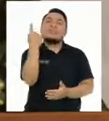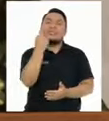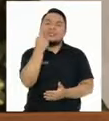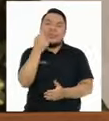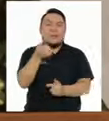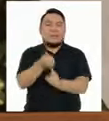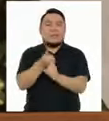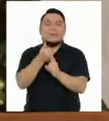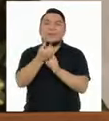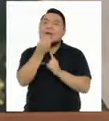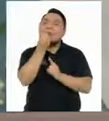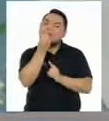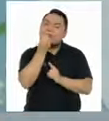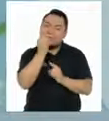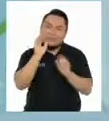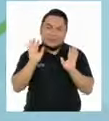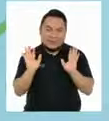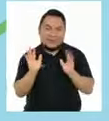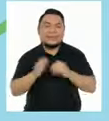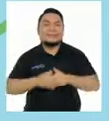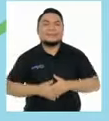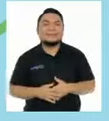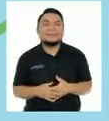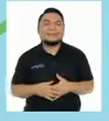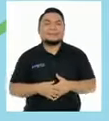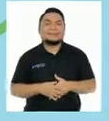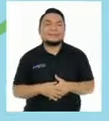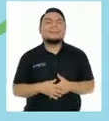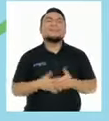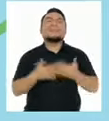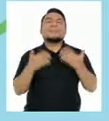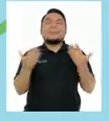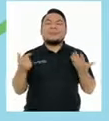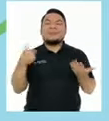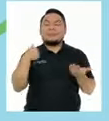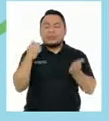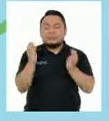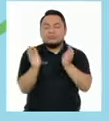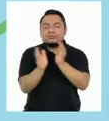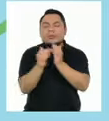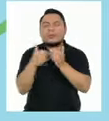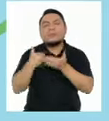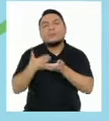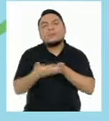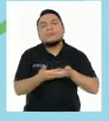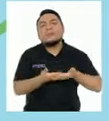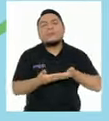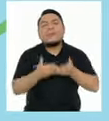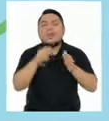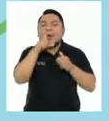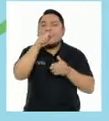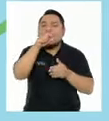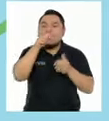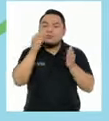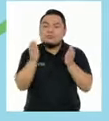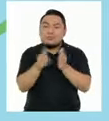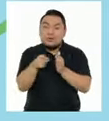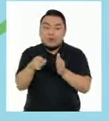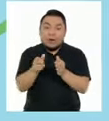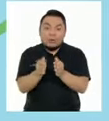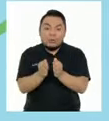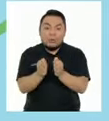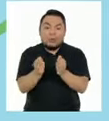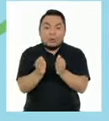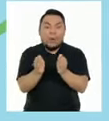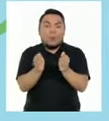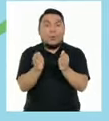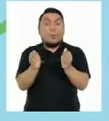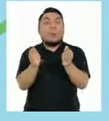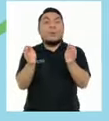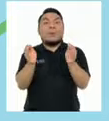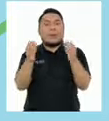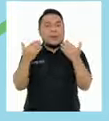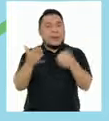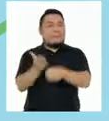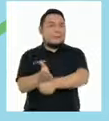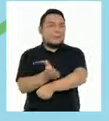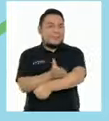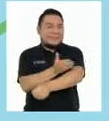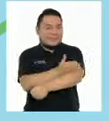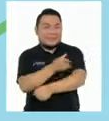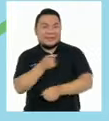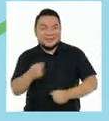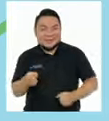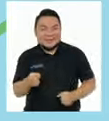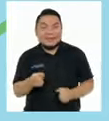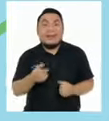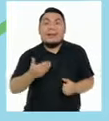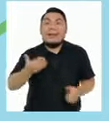propia comidita. ¡Ay, mis tucancitos! ¡Cómo han crecido! Hay cosas